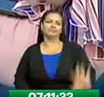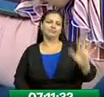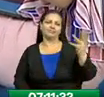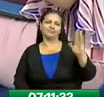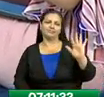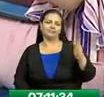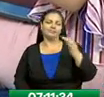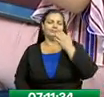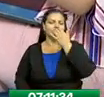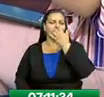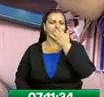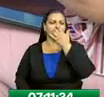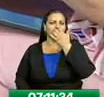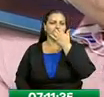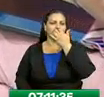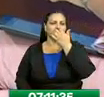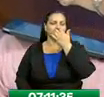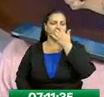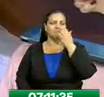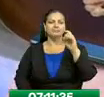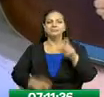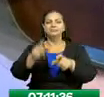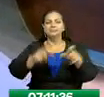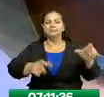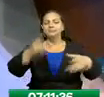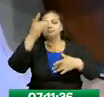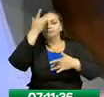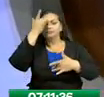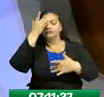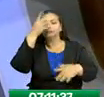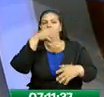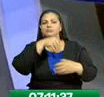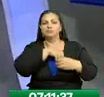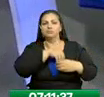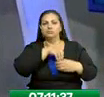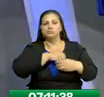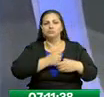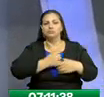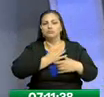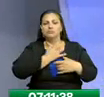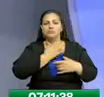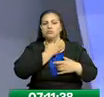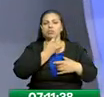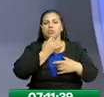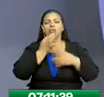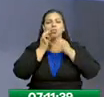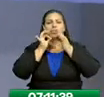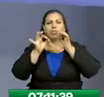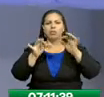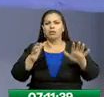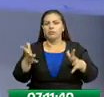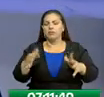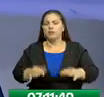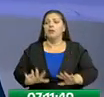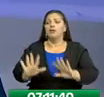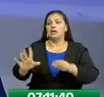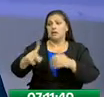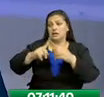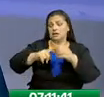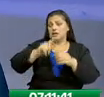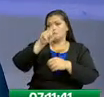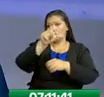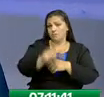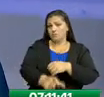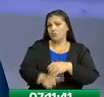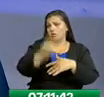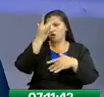registro confirmado de la presencia de pacientes con el coronavirus. Lo que hay es un caso de una persona sospechosa de tener el virus.